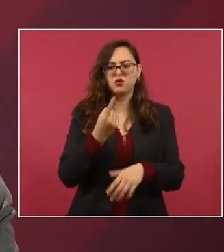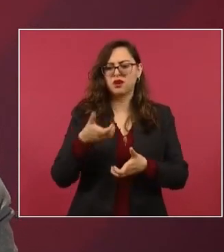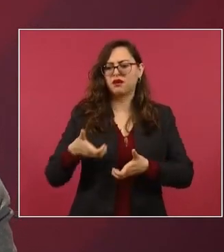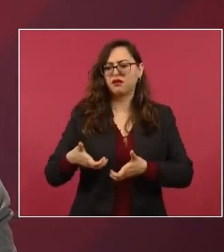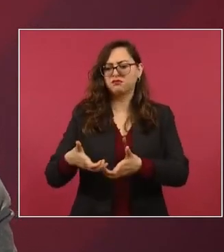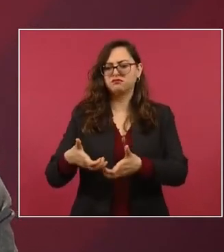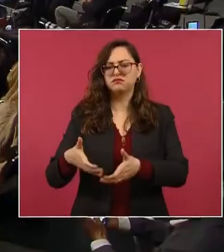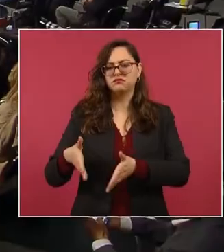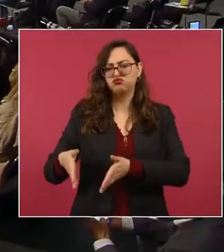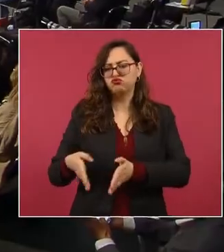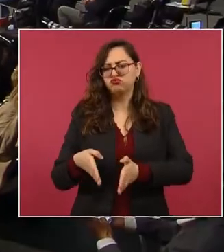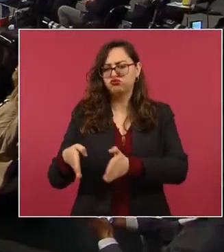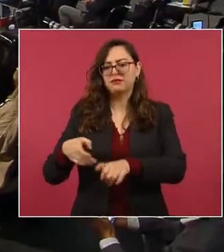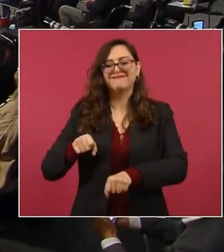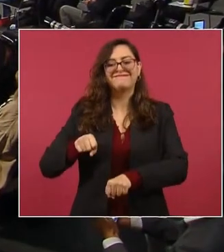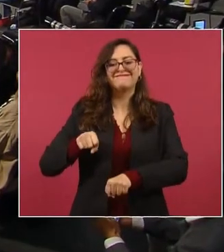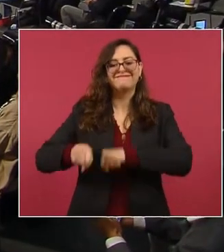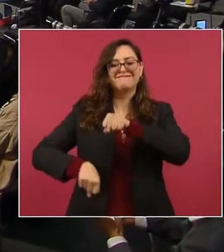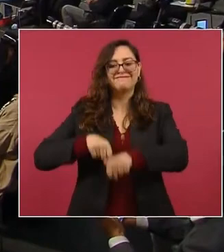ciclovía